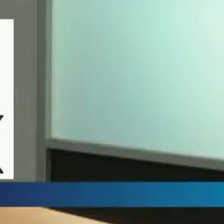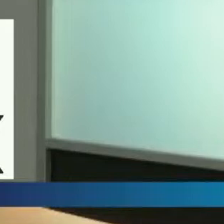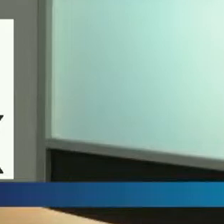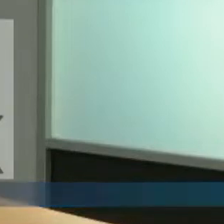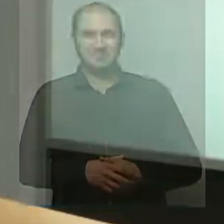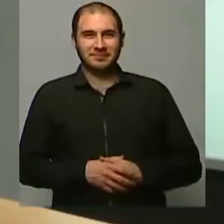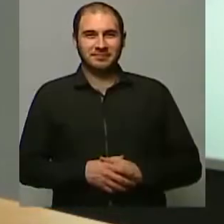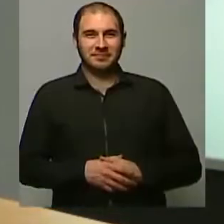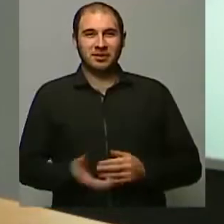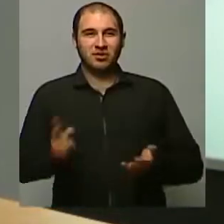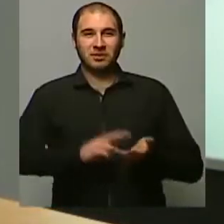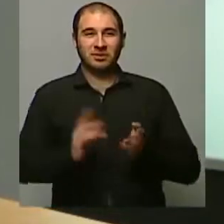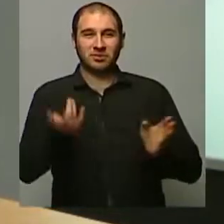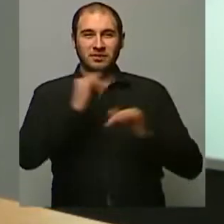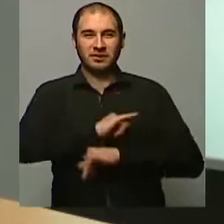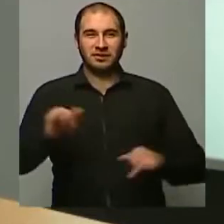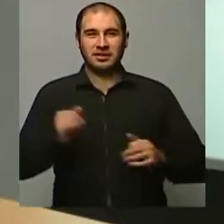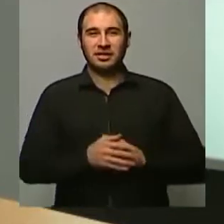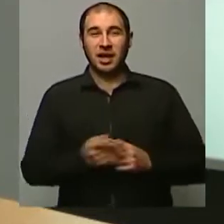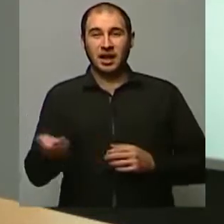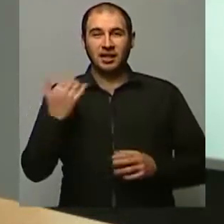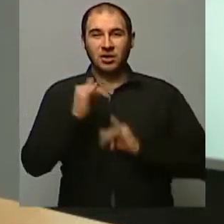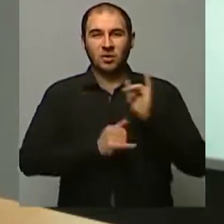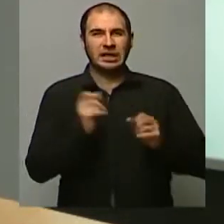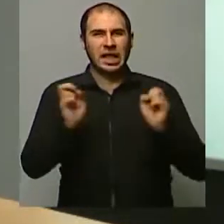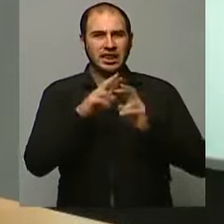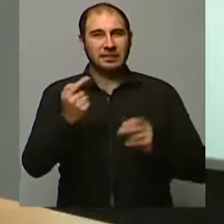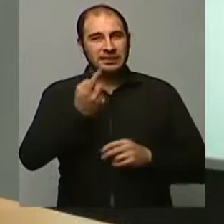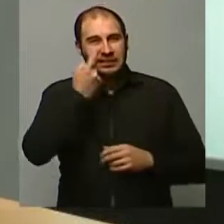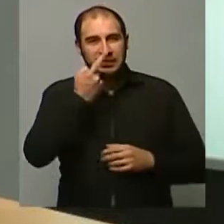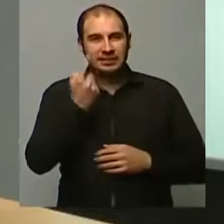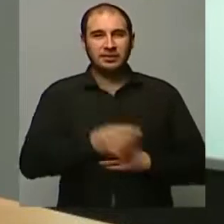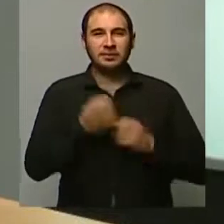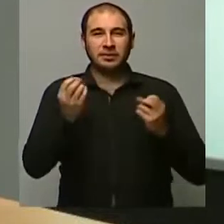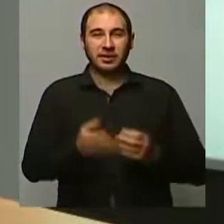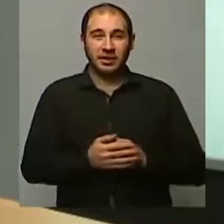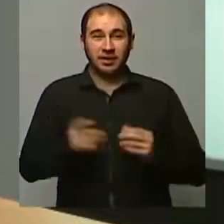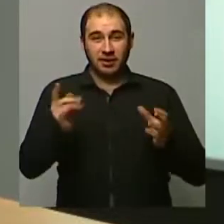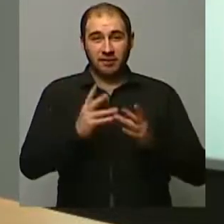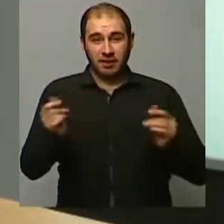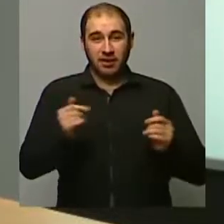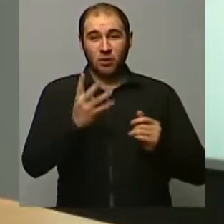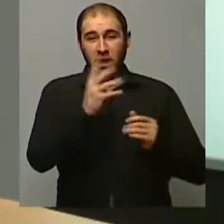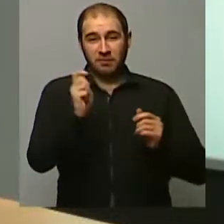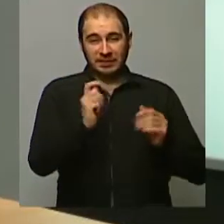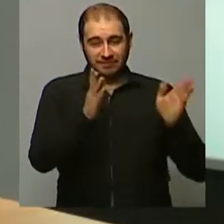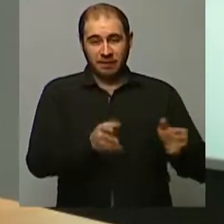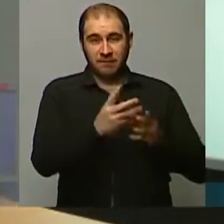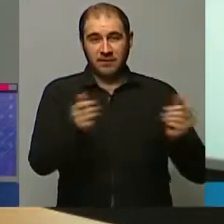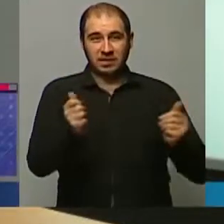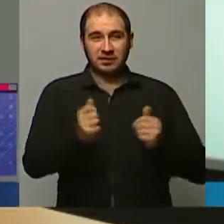Aquí estamos en un nuevo bloque de Unidiversidad Noticias. Dijimos que vamos a tratar temas interesantes porque se terminó el primer cuatrimestre